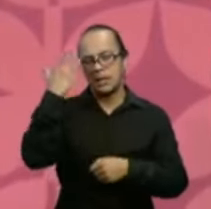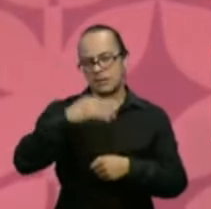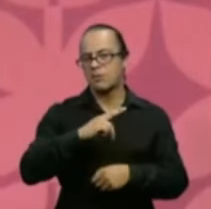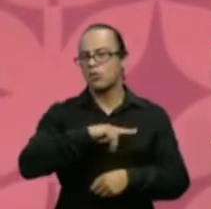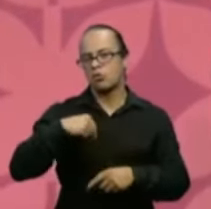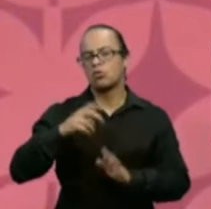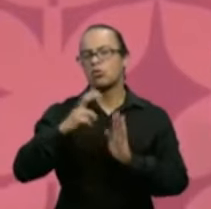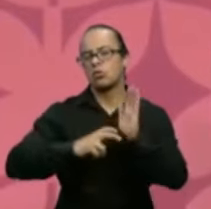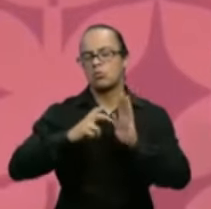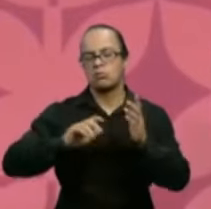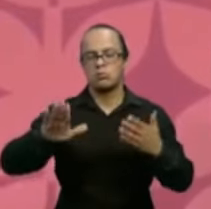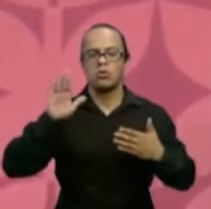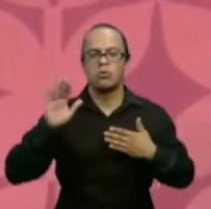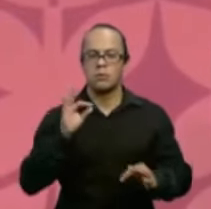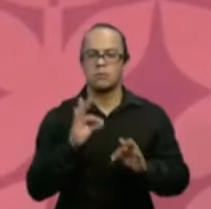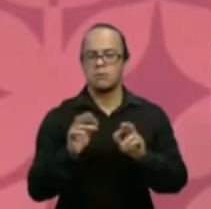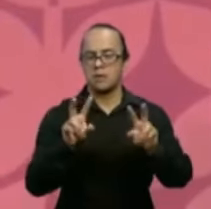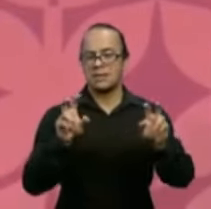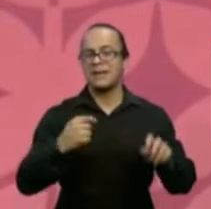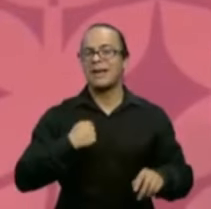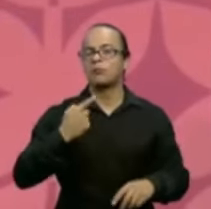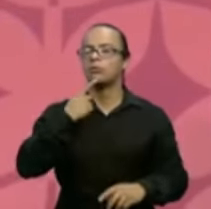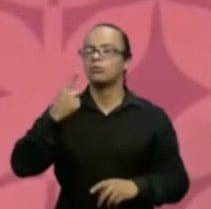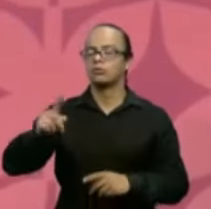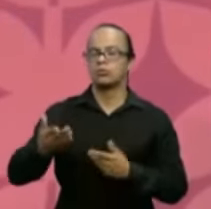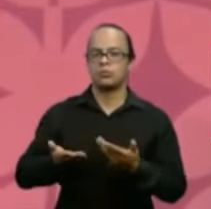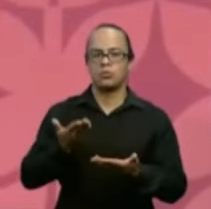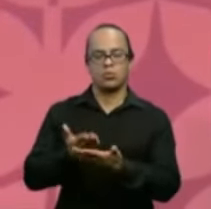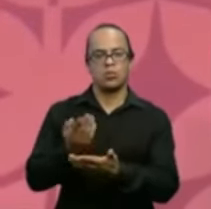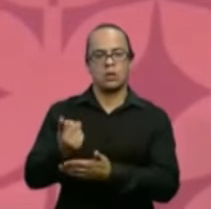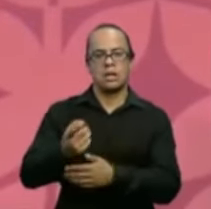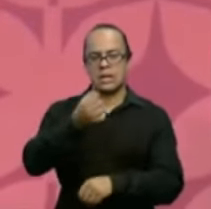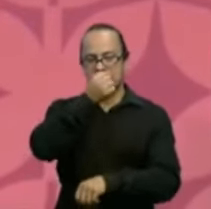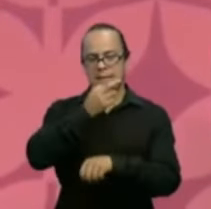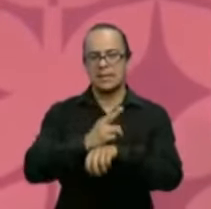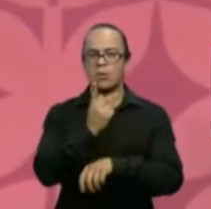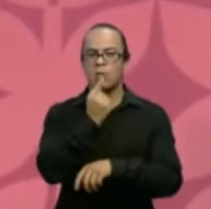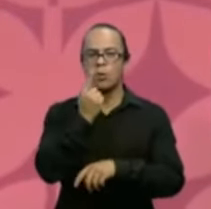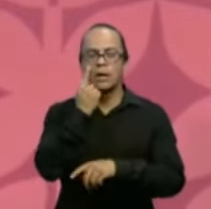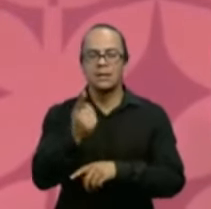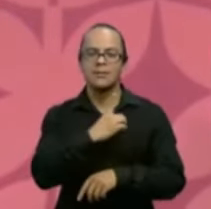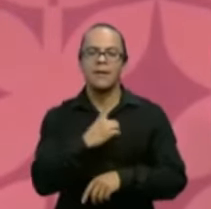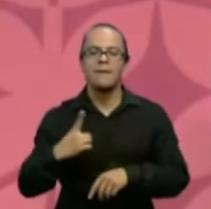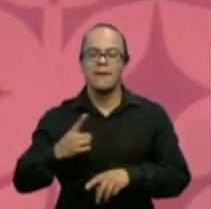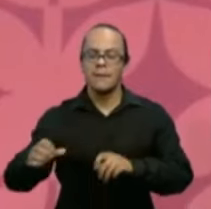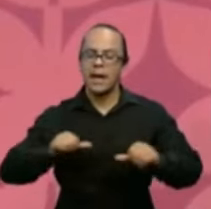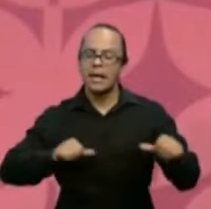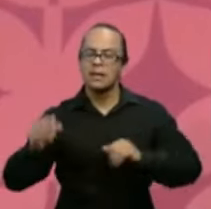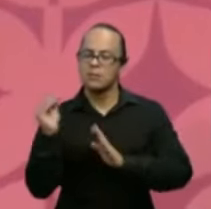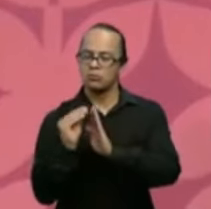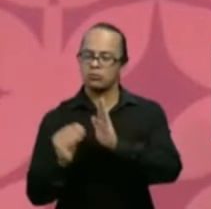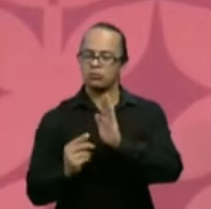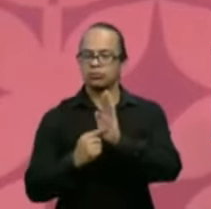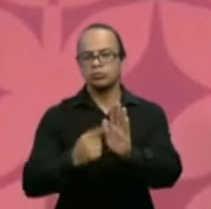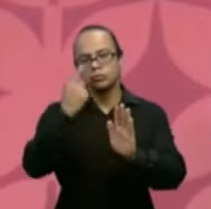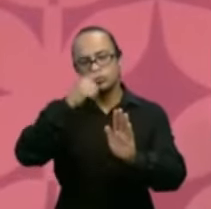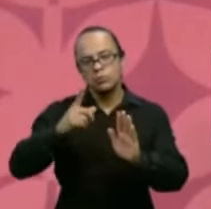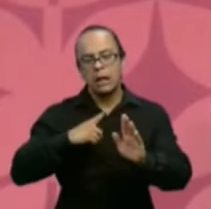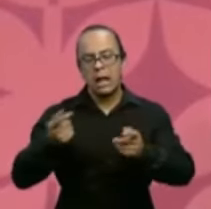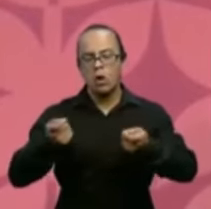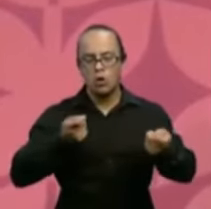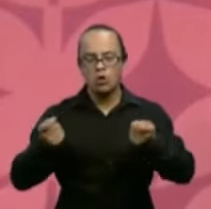Por lo cual, instruyo al secretario de Seguridad que realice acciones pertinentes para